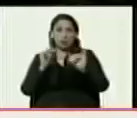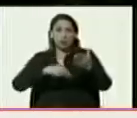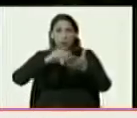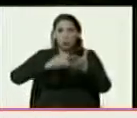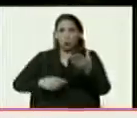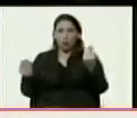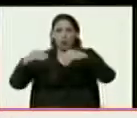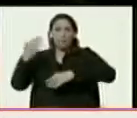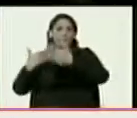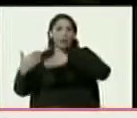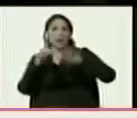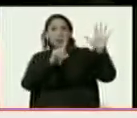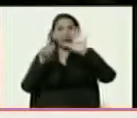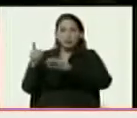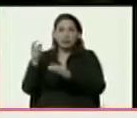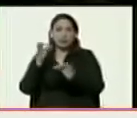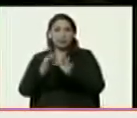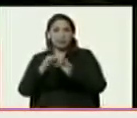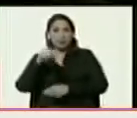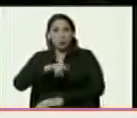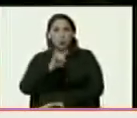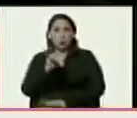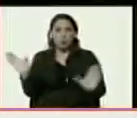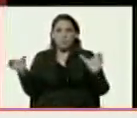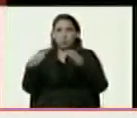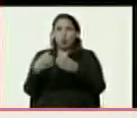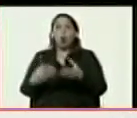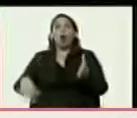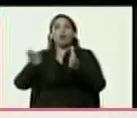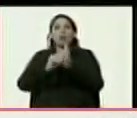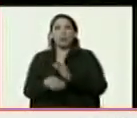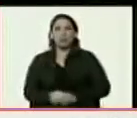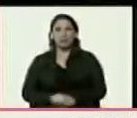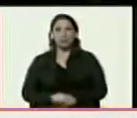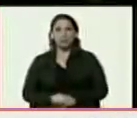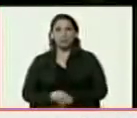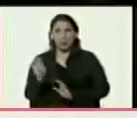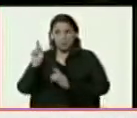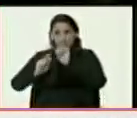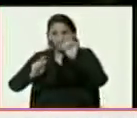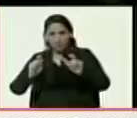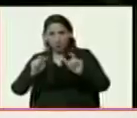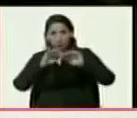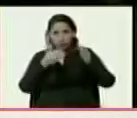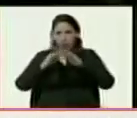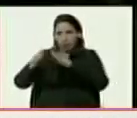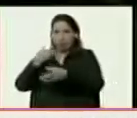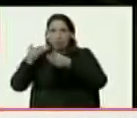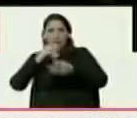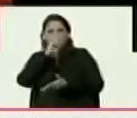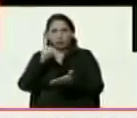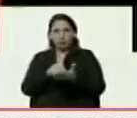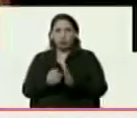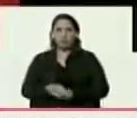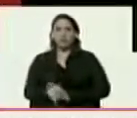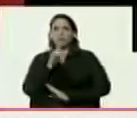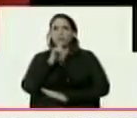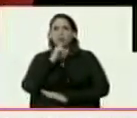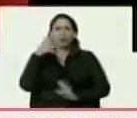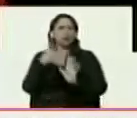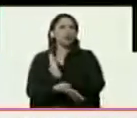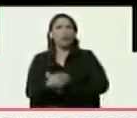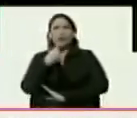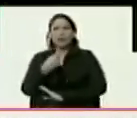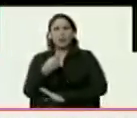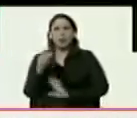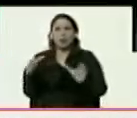pasado 16 de septiembre, este lunes se han reunido nuevamente los integrantes de la mesa de diálogo nacional. El reporte sobre qué se dijo en esta